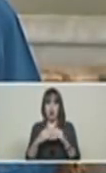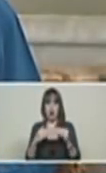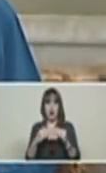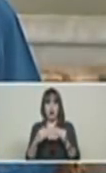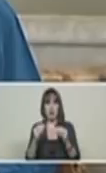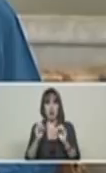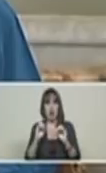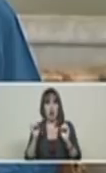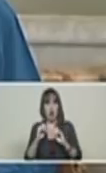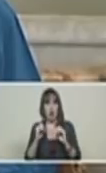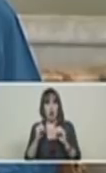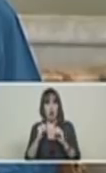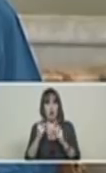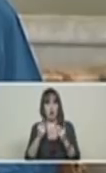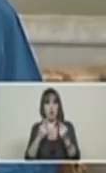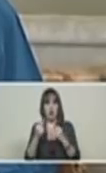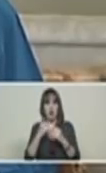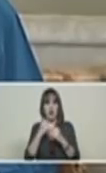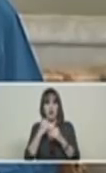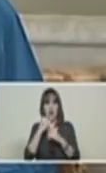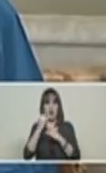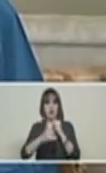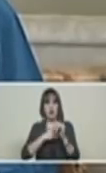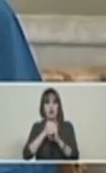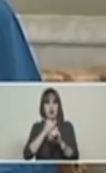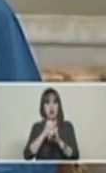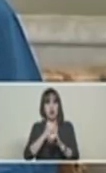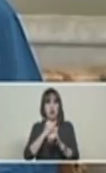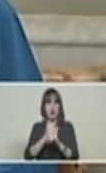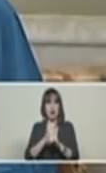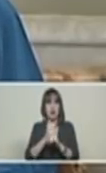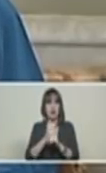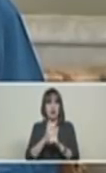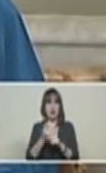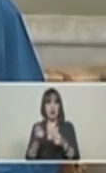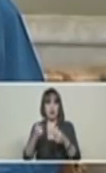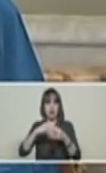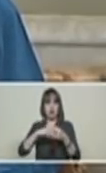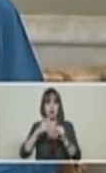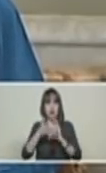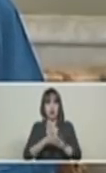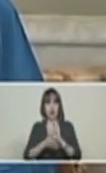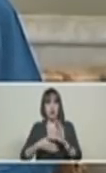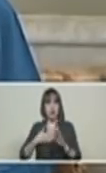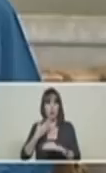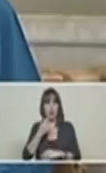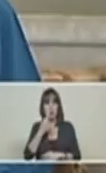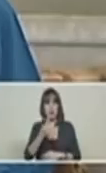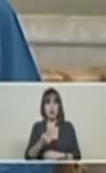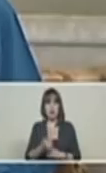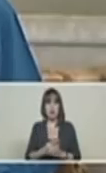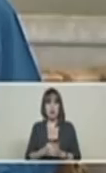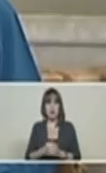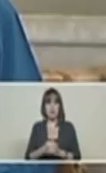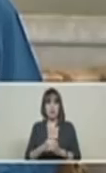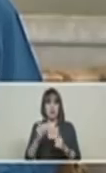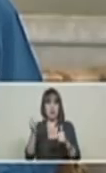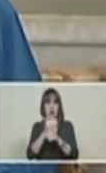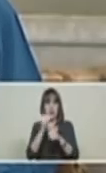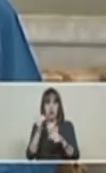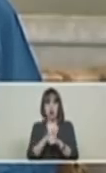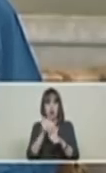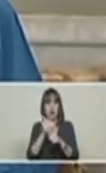las arcas nacionales. Puedo decir que hemos logrado, estamos logrando